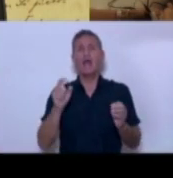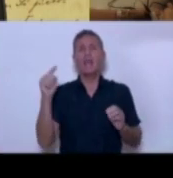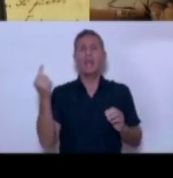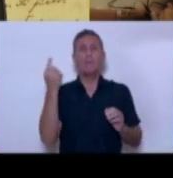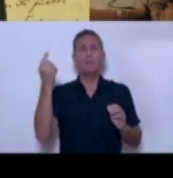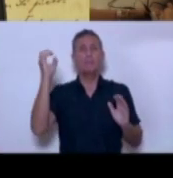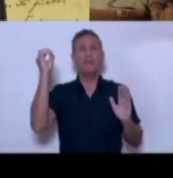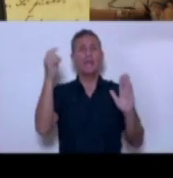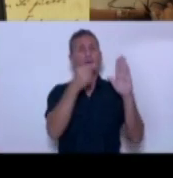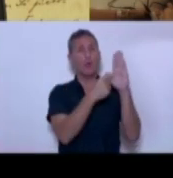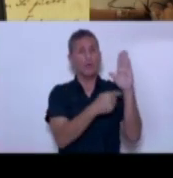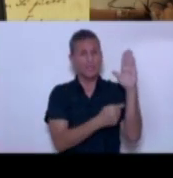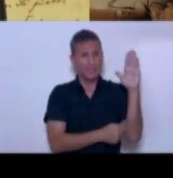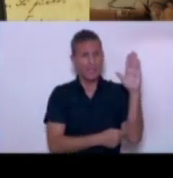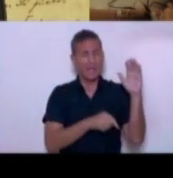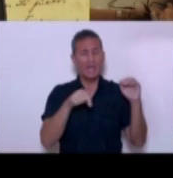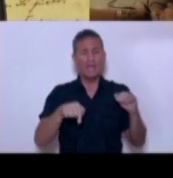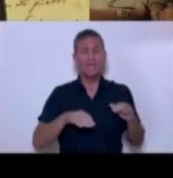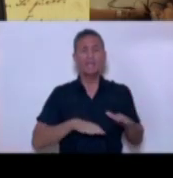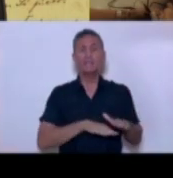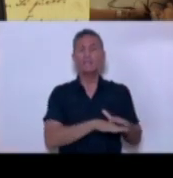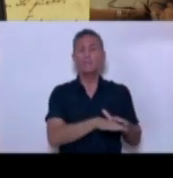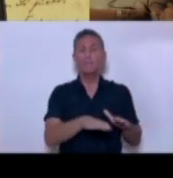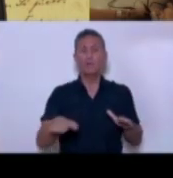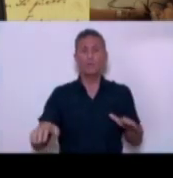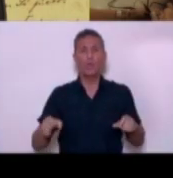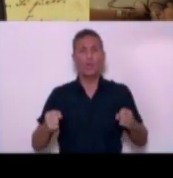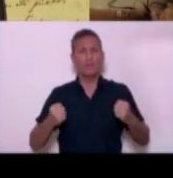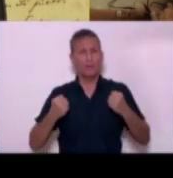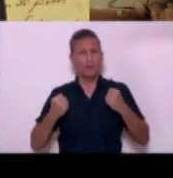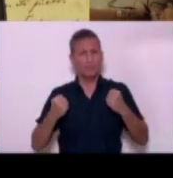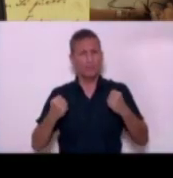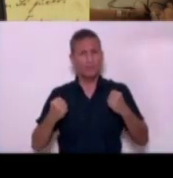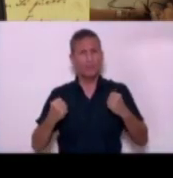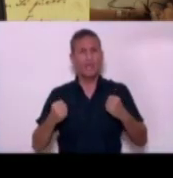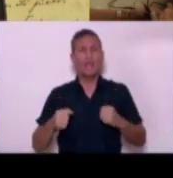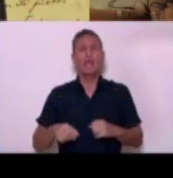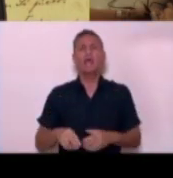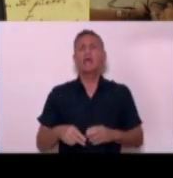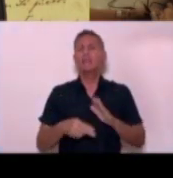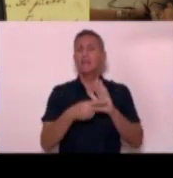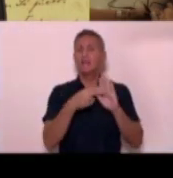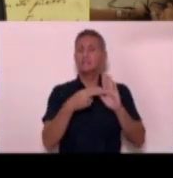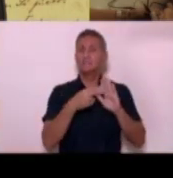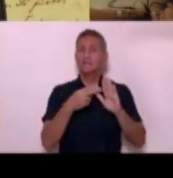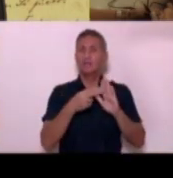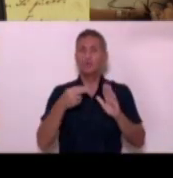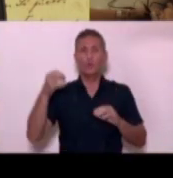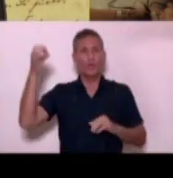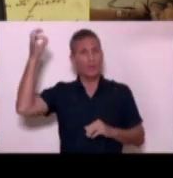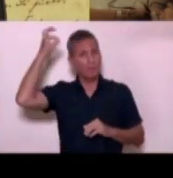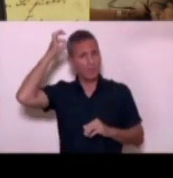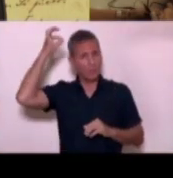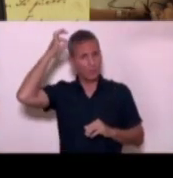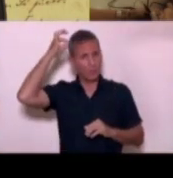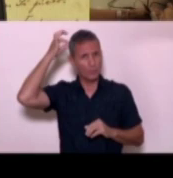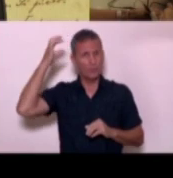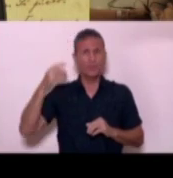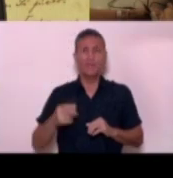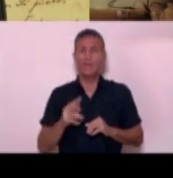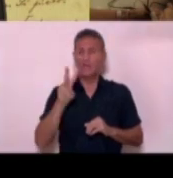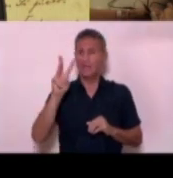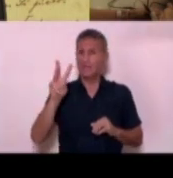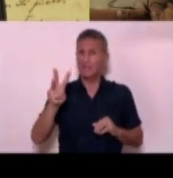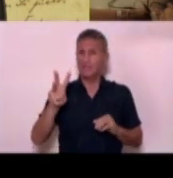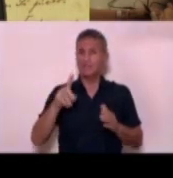orientaciones en este espacio en el que reforzaremos los contenidos de la asignatura Lengua Española en estas